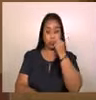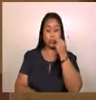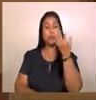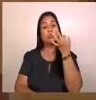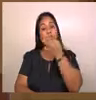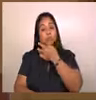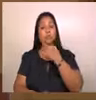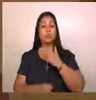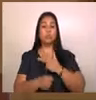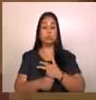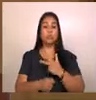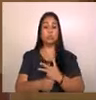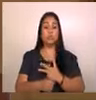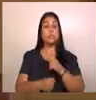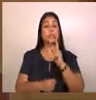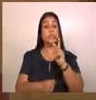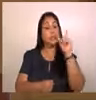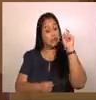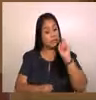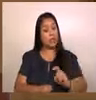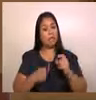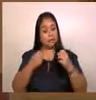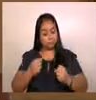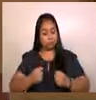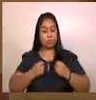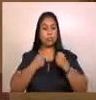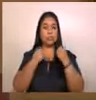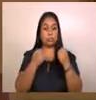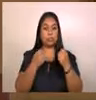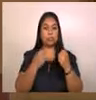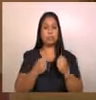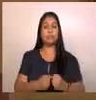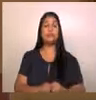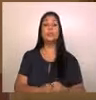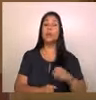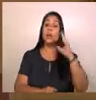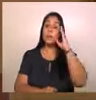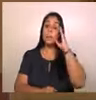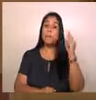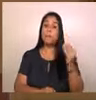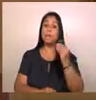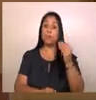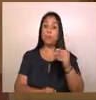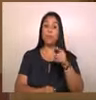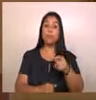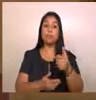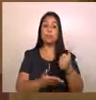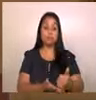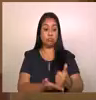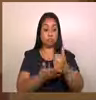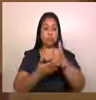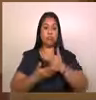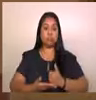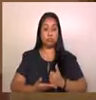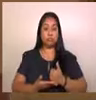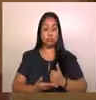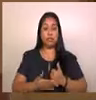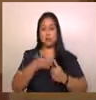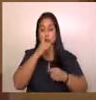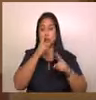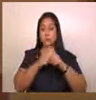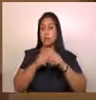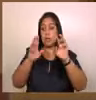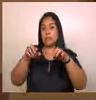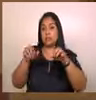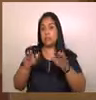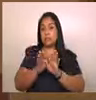guatemaltecos y debe ser fortalecida, porque eso nos permitirá y permitirá a los